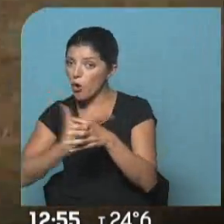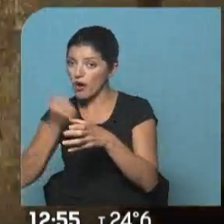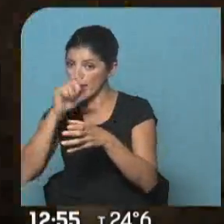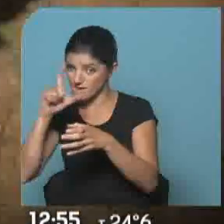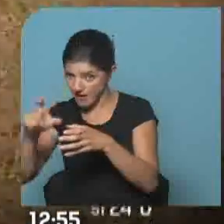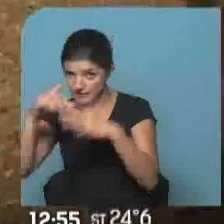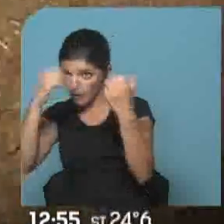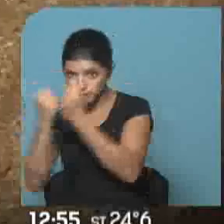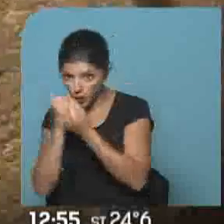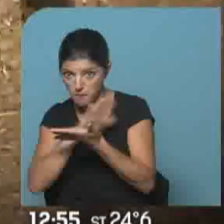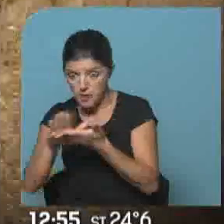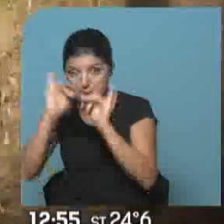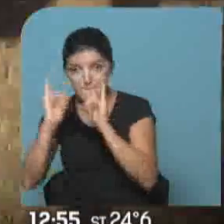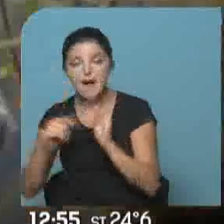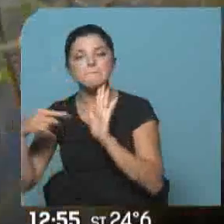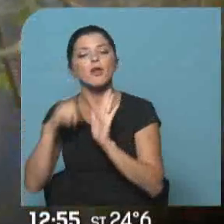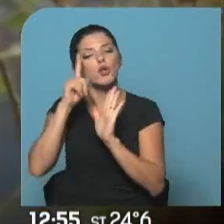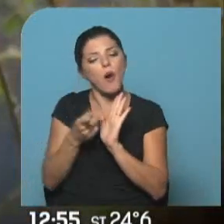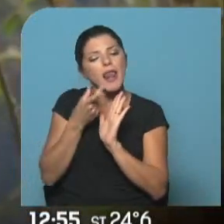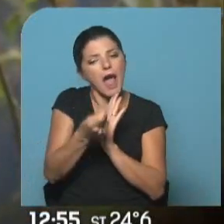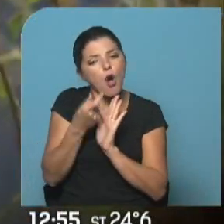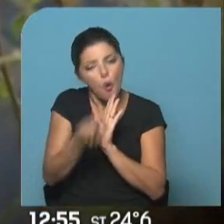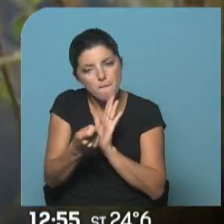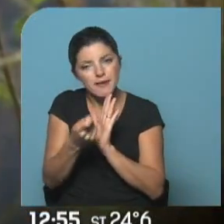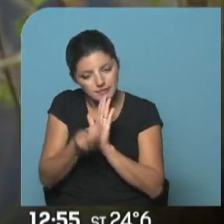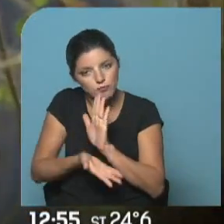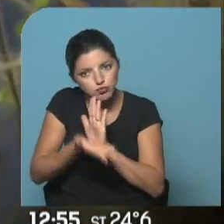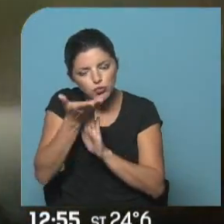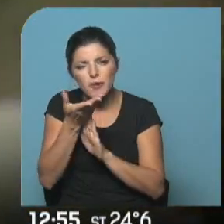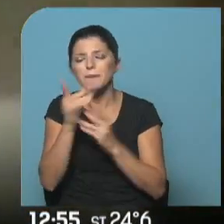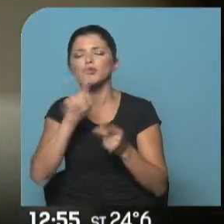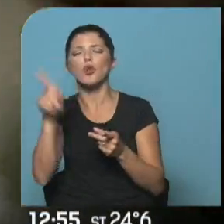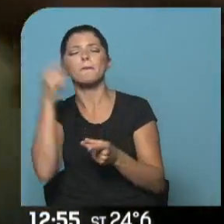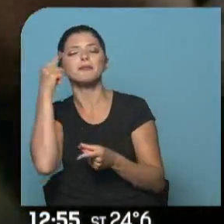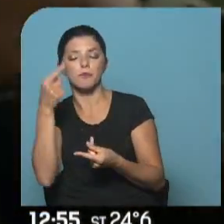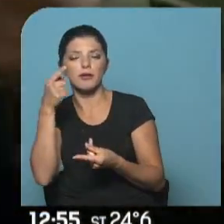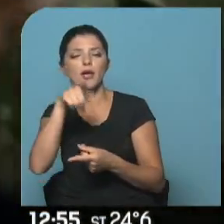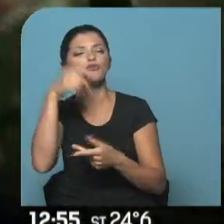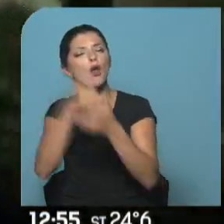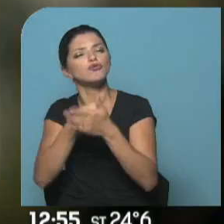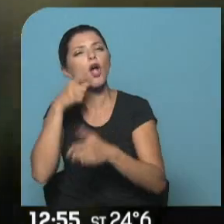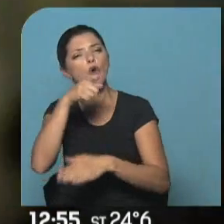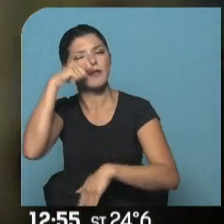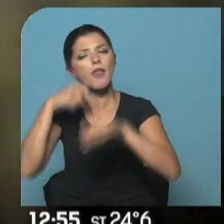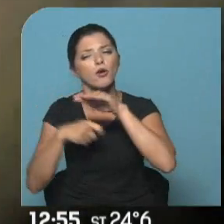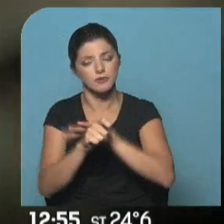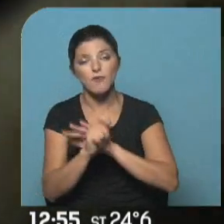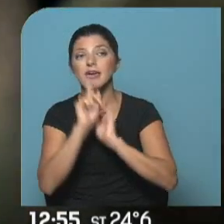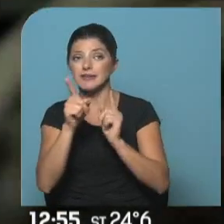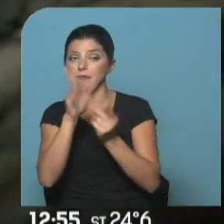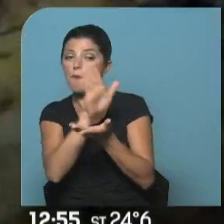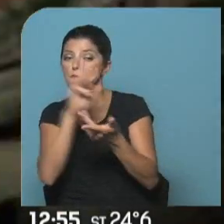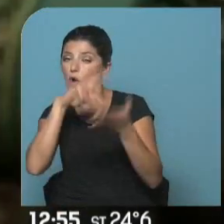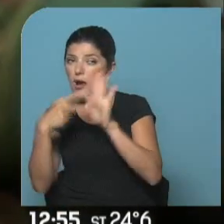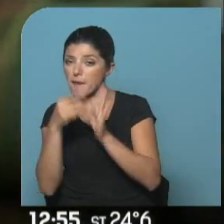militar. Una política que los observadores relacionan directamente con la lucha contra el narcotráfico y también con el diferendo limítrofe con